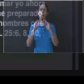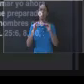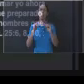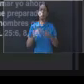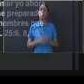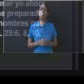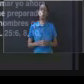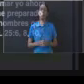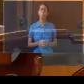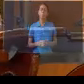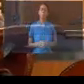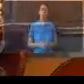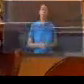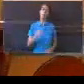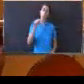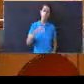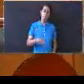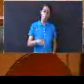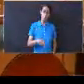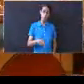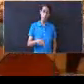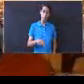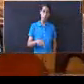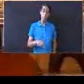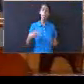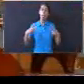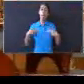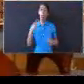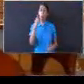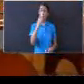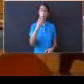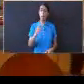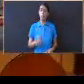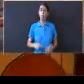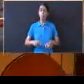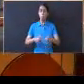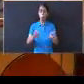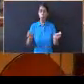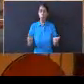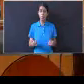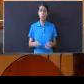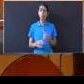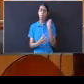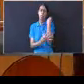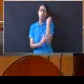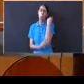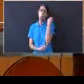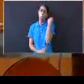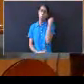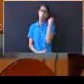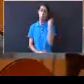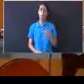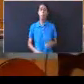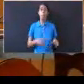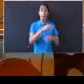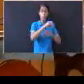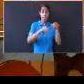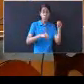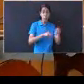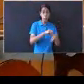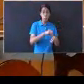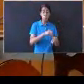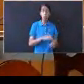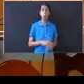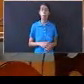es el problema? Que ahorita hay una potestad de pobreza. En el cambio de oficialidad que